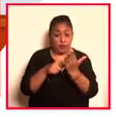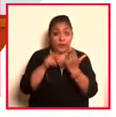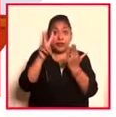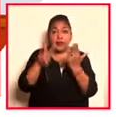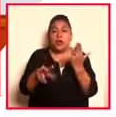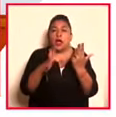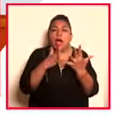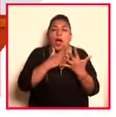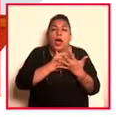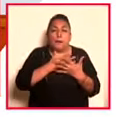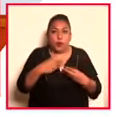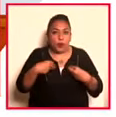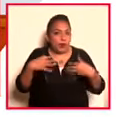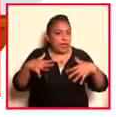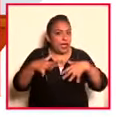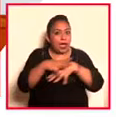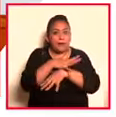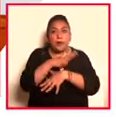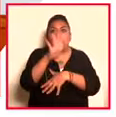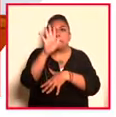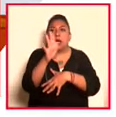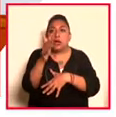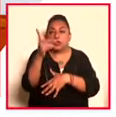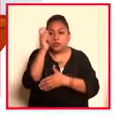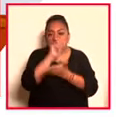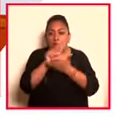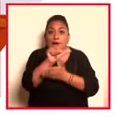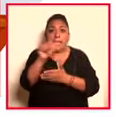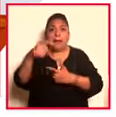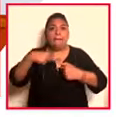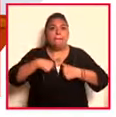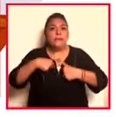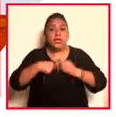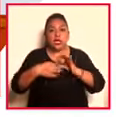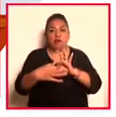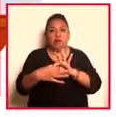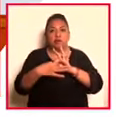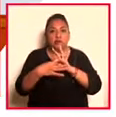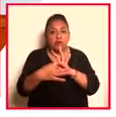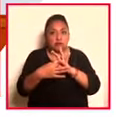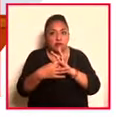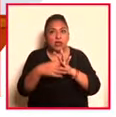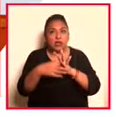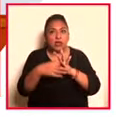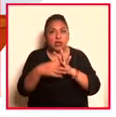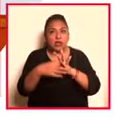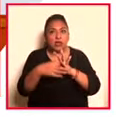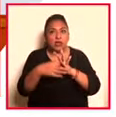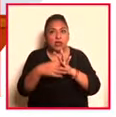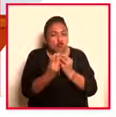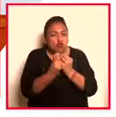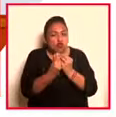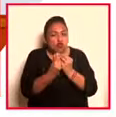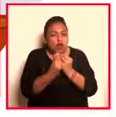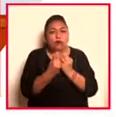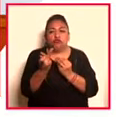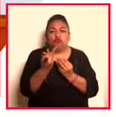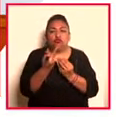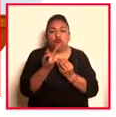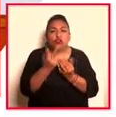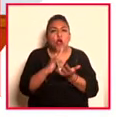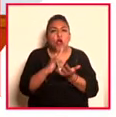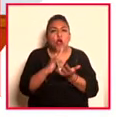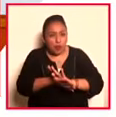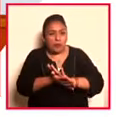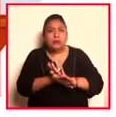y me cambian la vida, siento que fueron escritos para mí. Hay una relación orgánica, profunda y una complicidad incluso. De muy